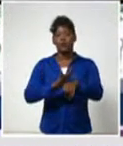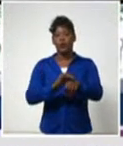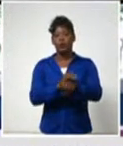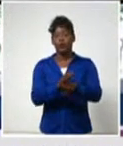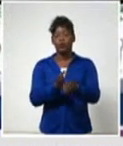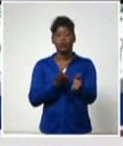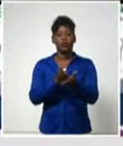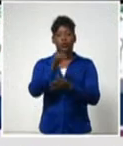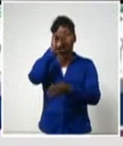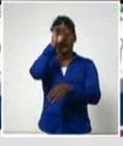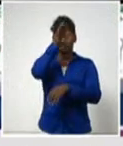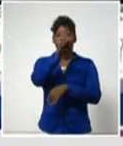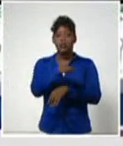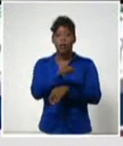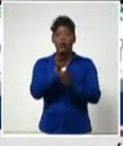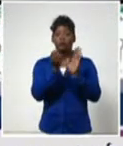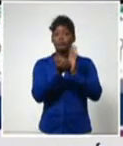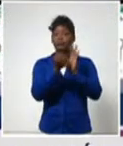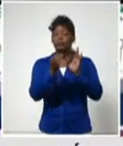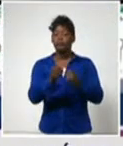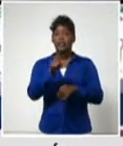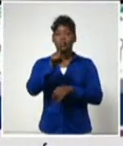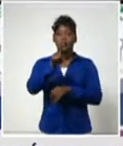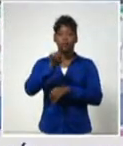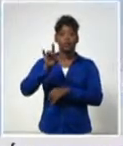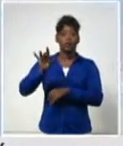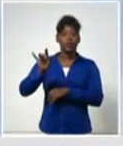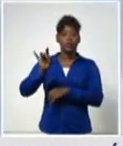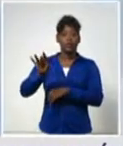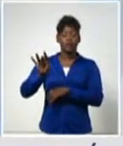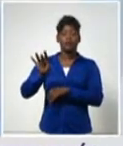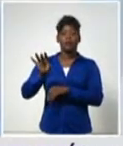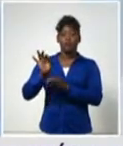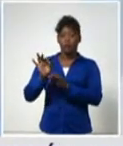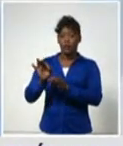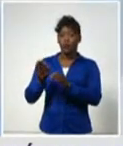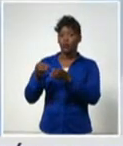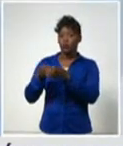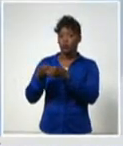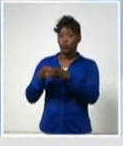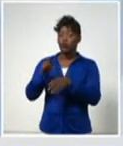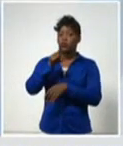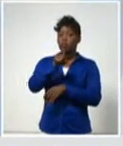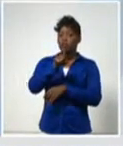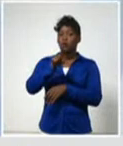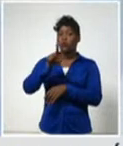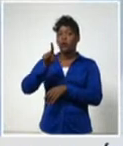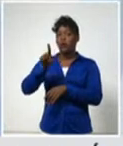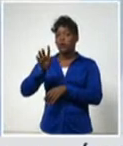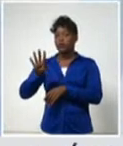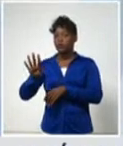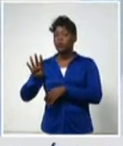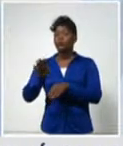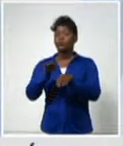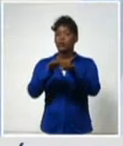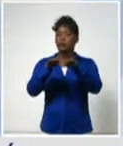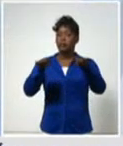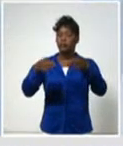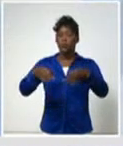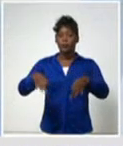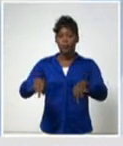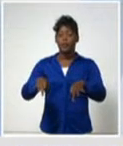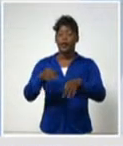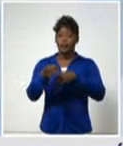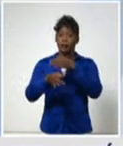ingresados confirmados, 115 de ellos, 114 presentan una evolución clínica estable. Decíamos que